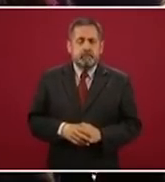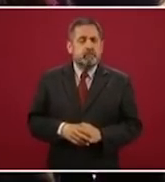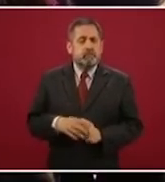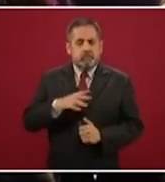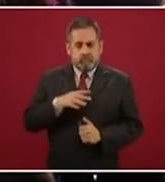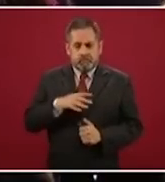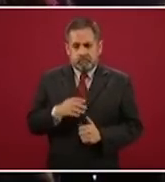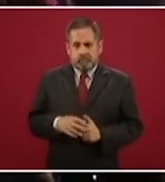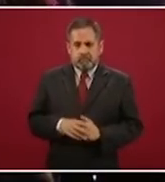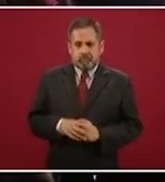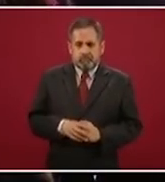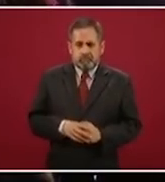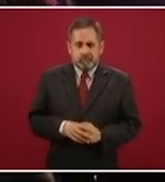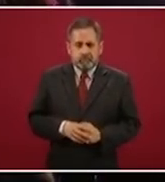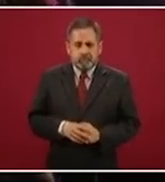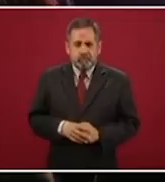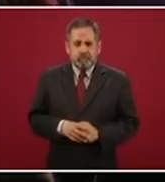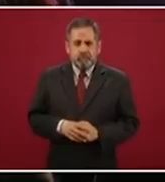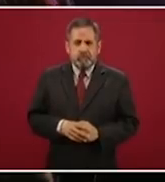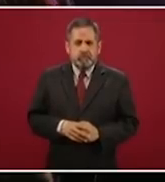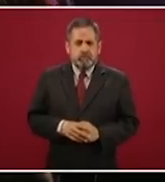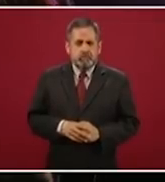una